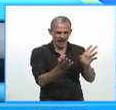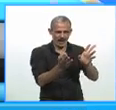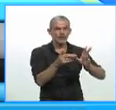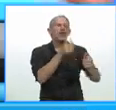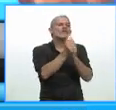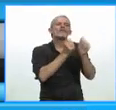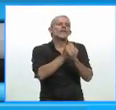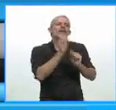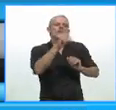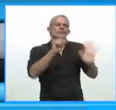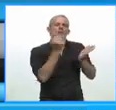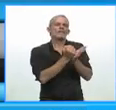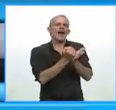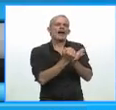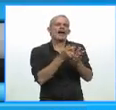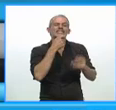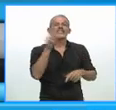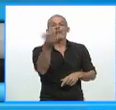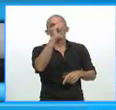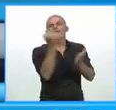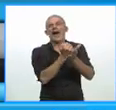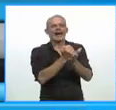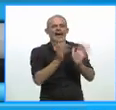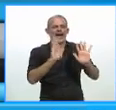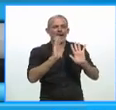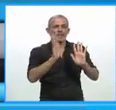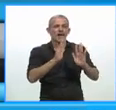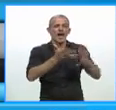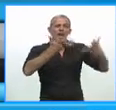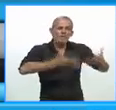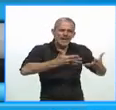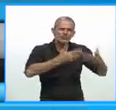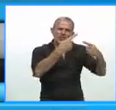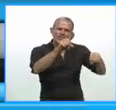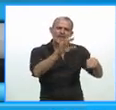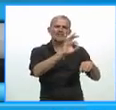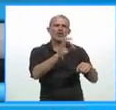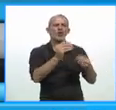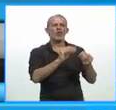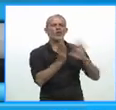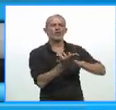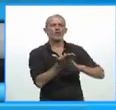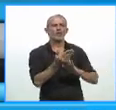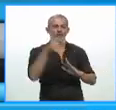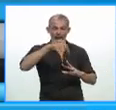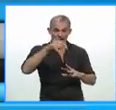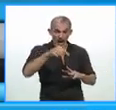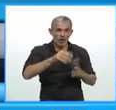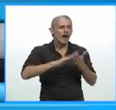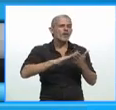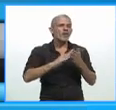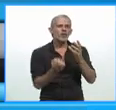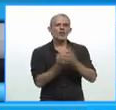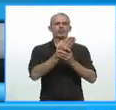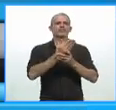que corrijo de jugar con raqueta Head o lo que sea. Sí, sí, sí, pero cambia el peso, cambia la disposición de algunos materiales. Sí, entonces ahora hicieron el